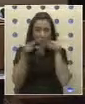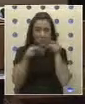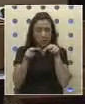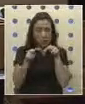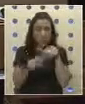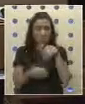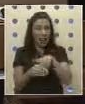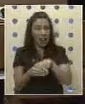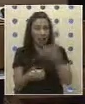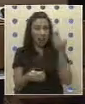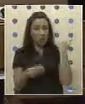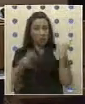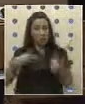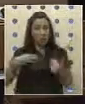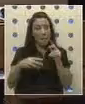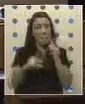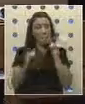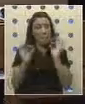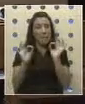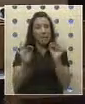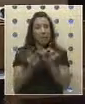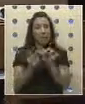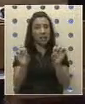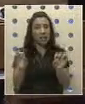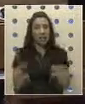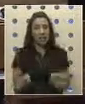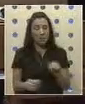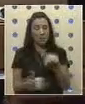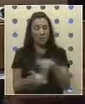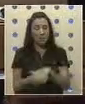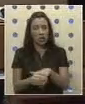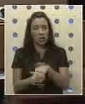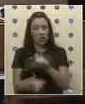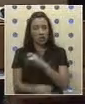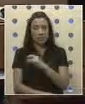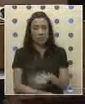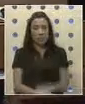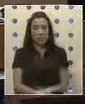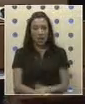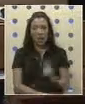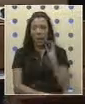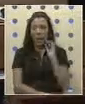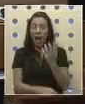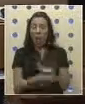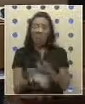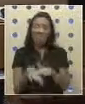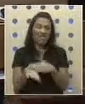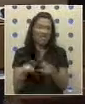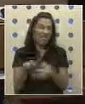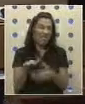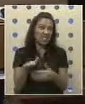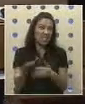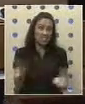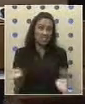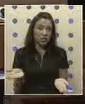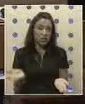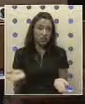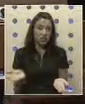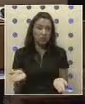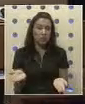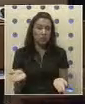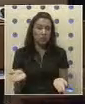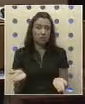recientes elecciones municipales y perfeccionar el sistema electoral chileno. Hay deuda y vacío, sin duda el que todavía